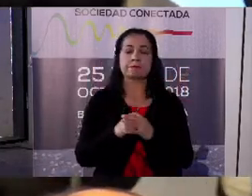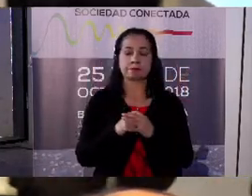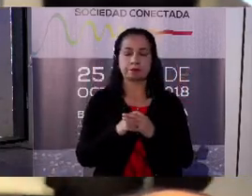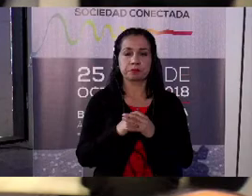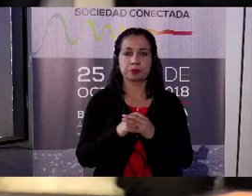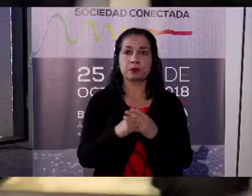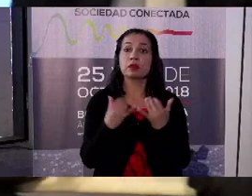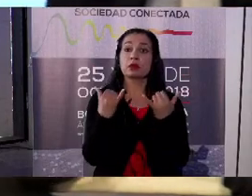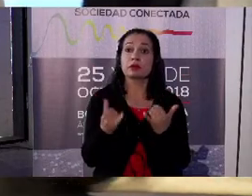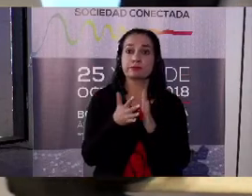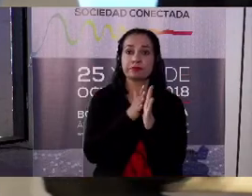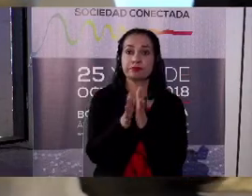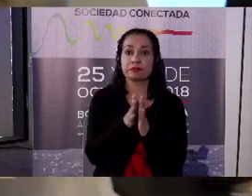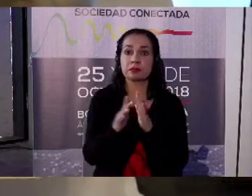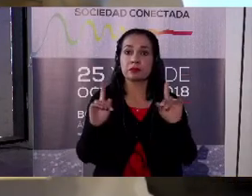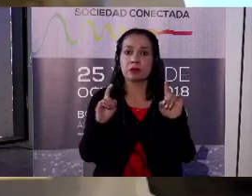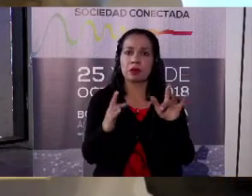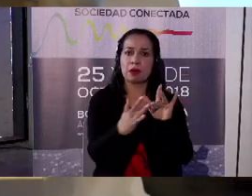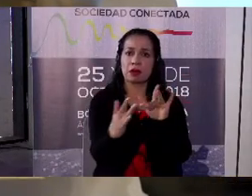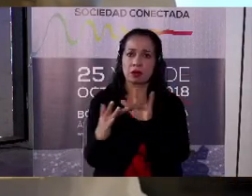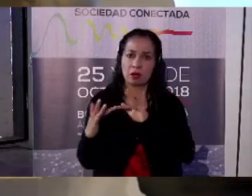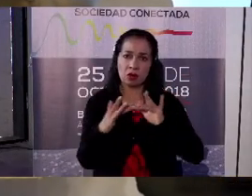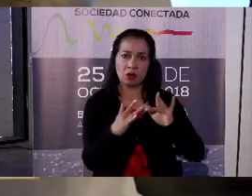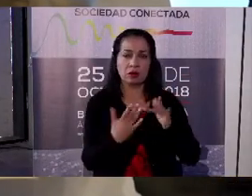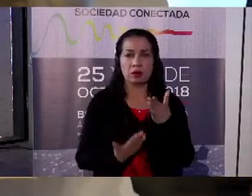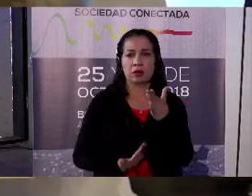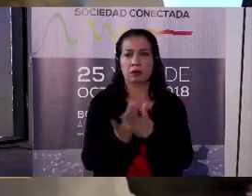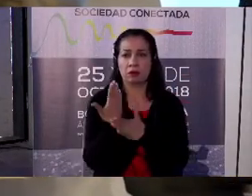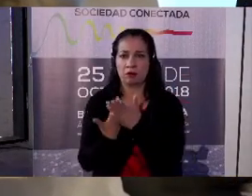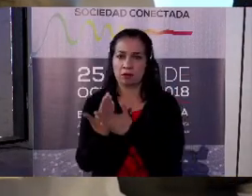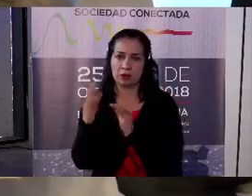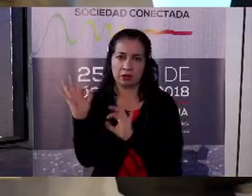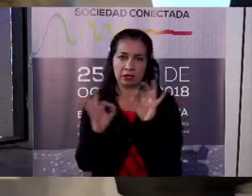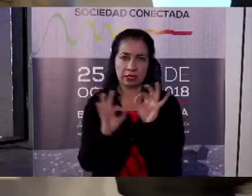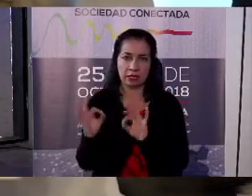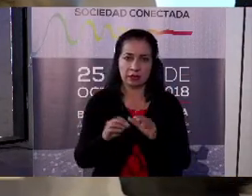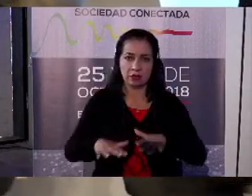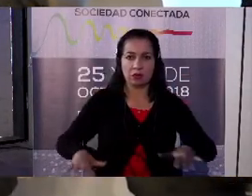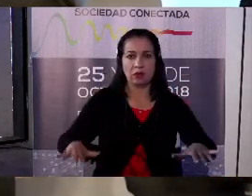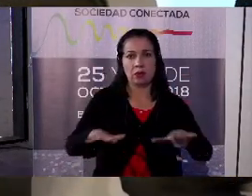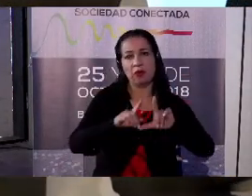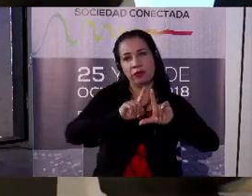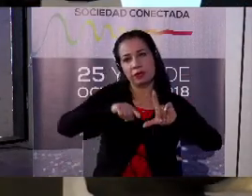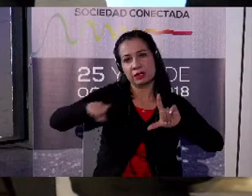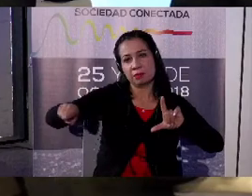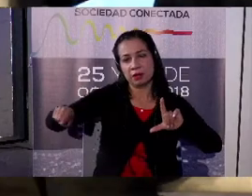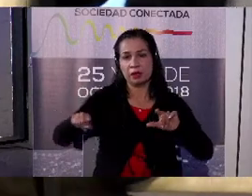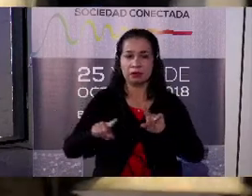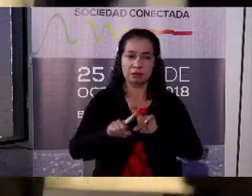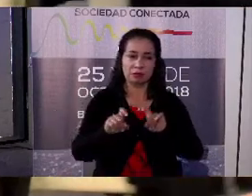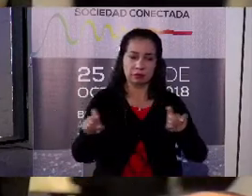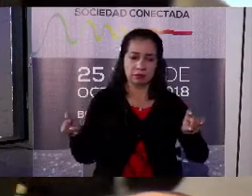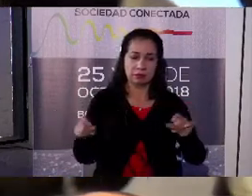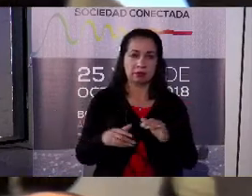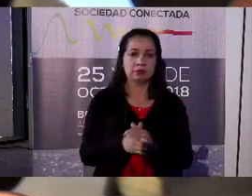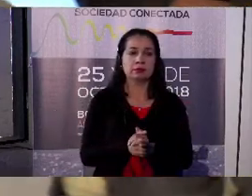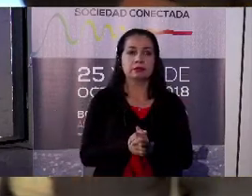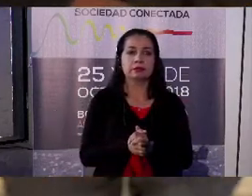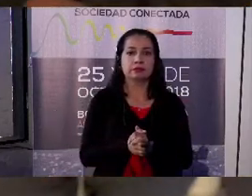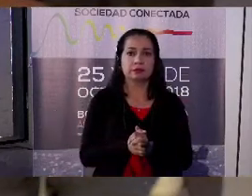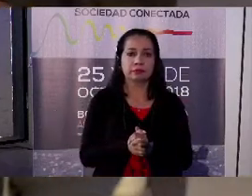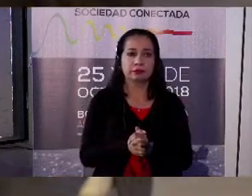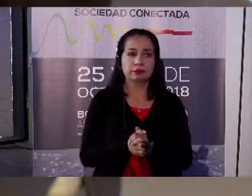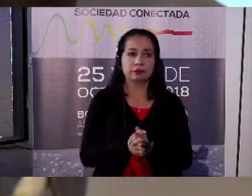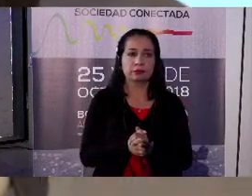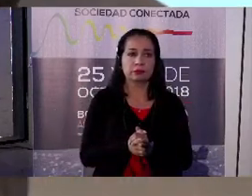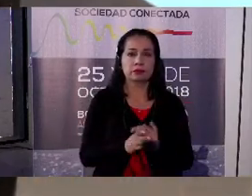acerca de la conectividad innovaciones en la gestión de espectro etctera lo primero que